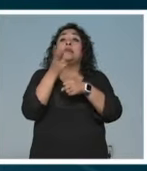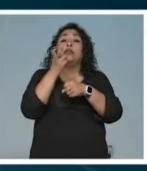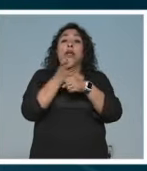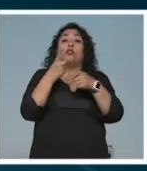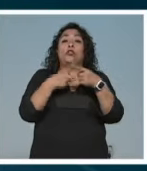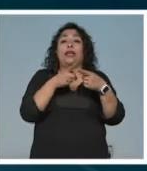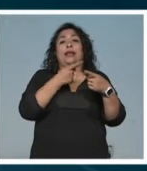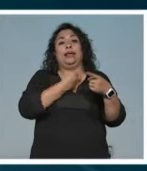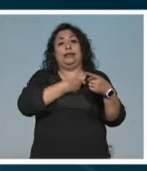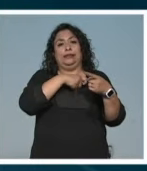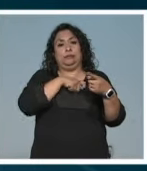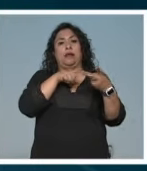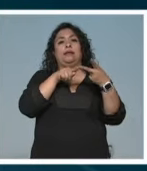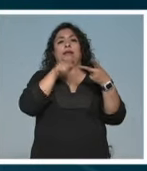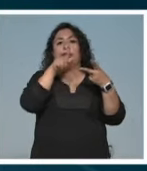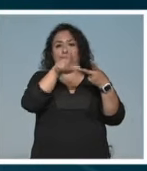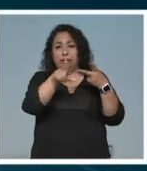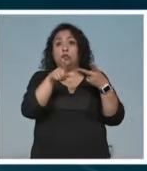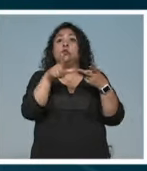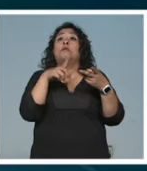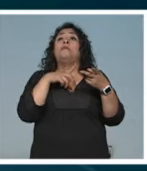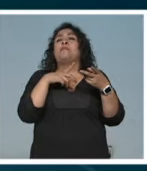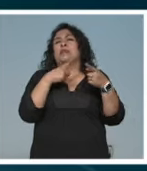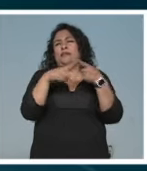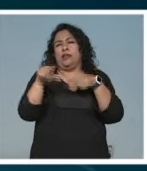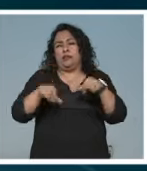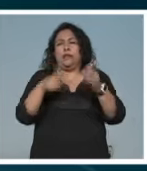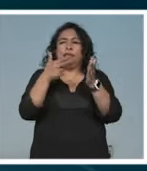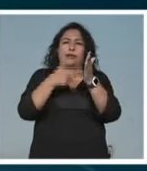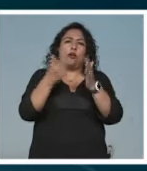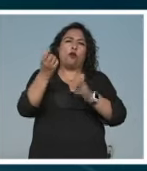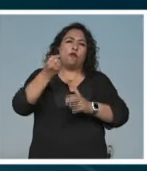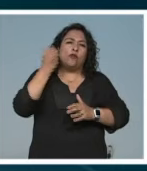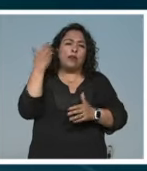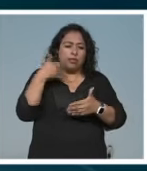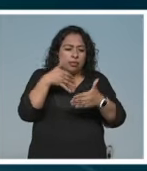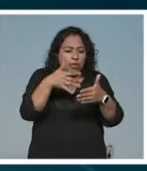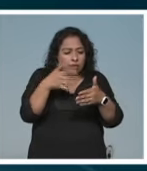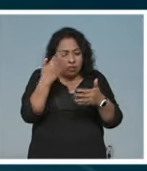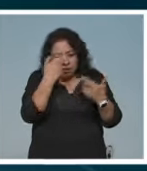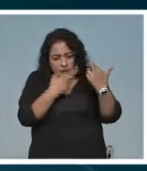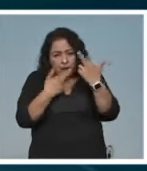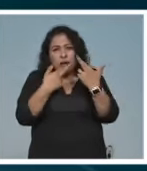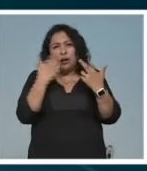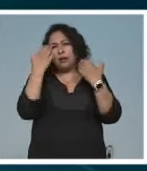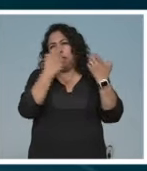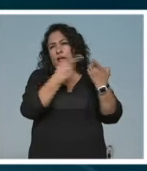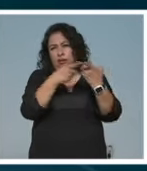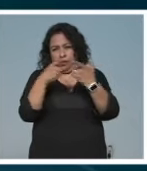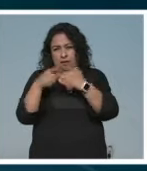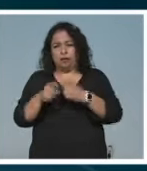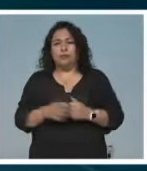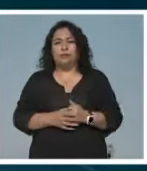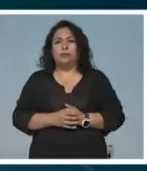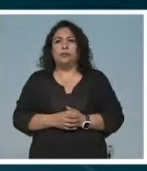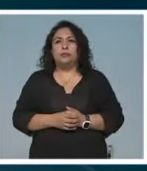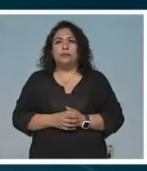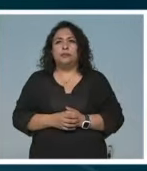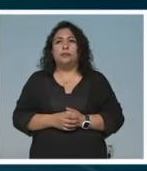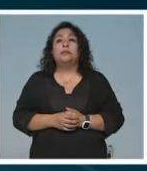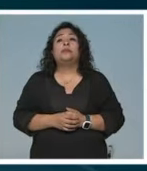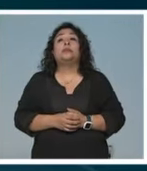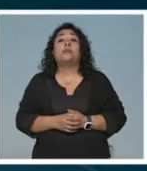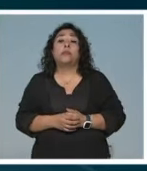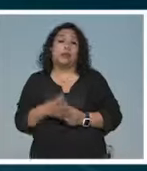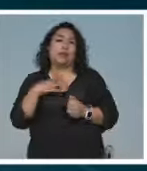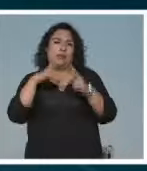a España y Jalisco. Se realizarán talleres, conferencias, revisión de portafolios y diversas exposiciones. Por